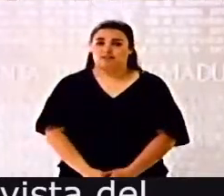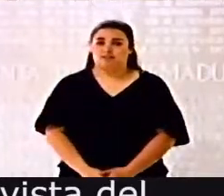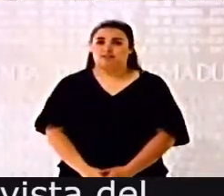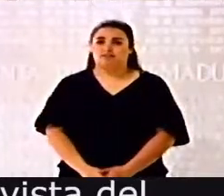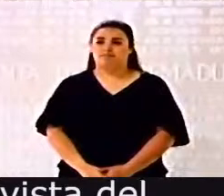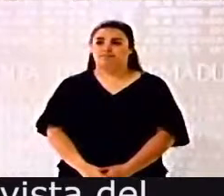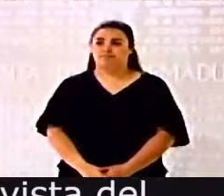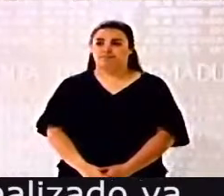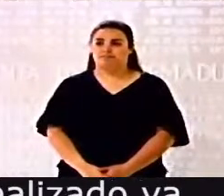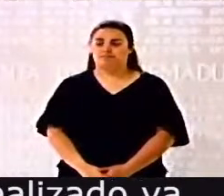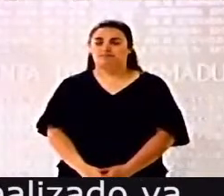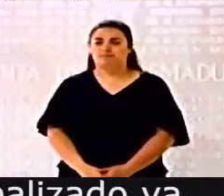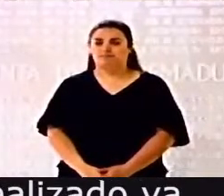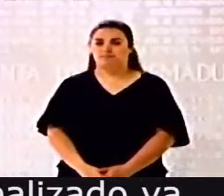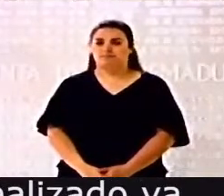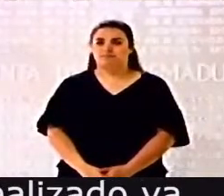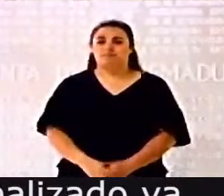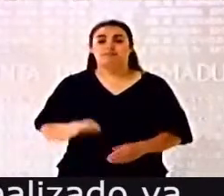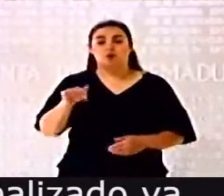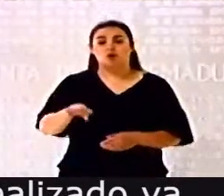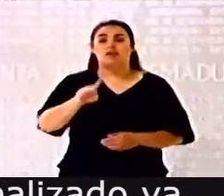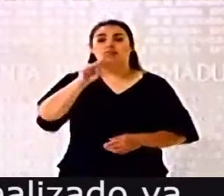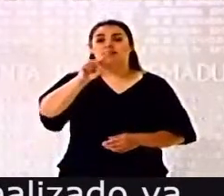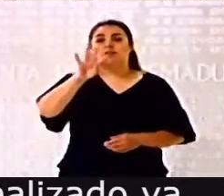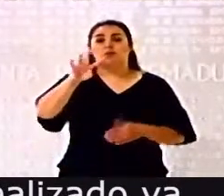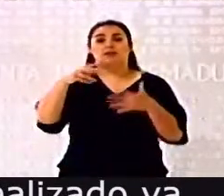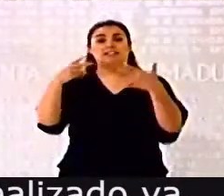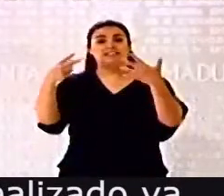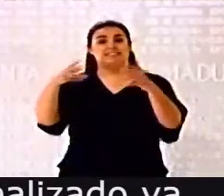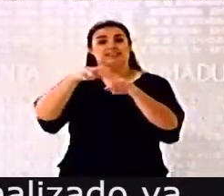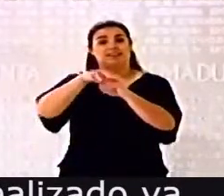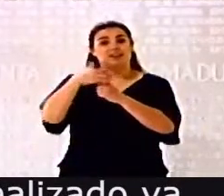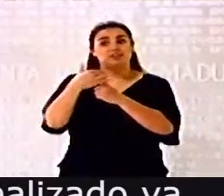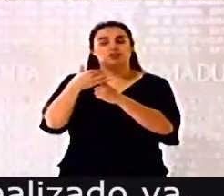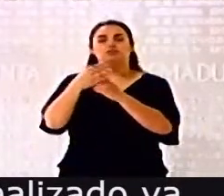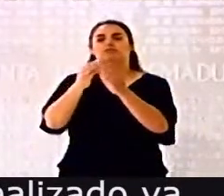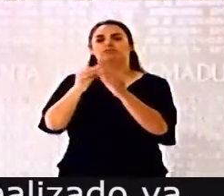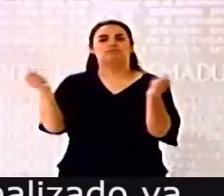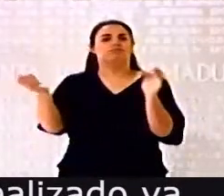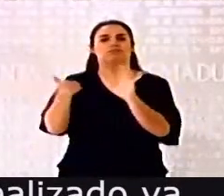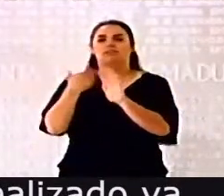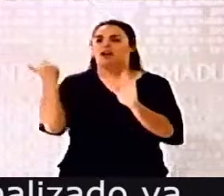Hemos sido capaces de descartar hoy 147 casos.